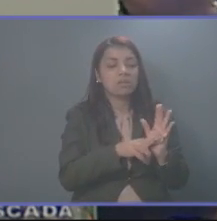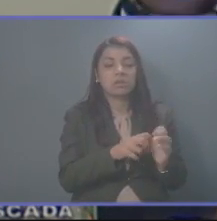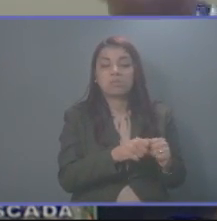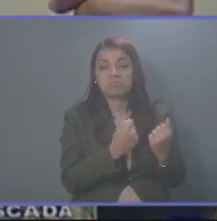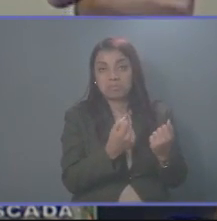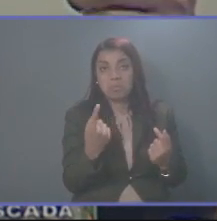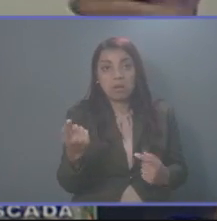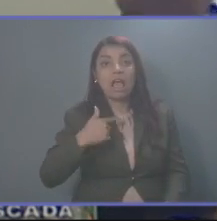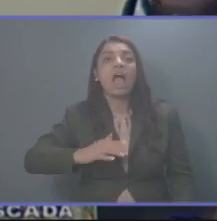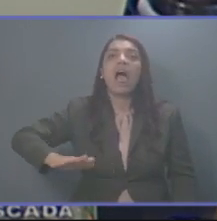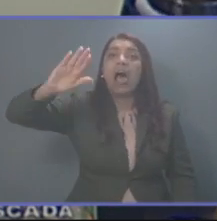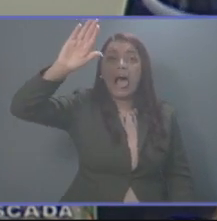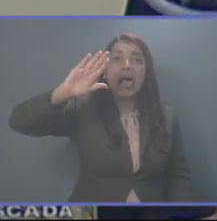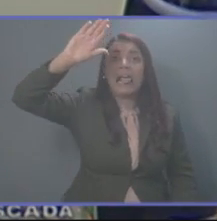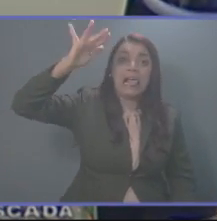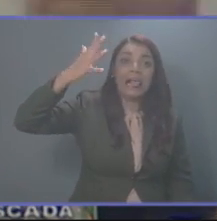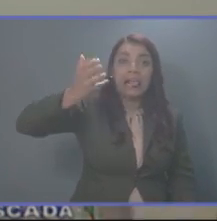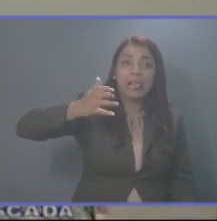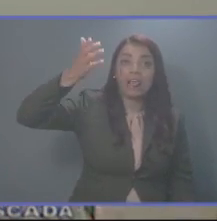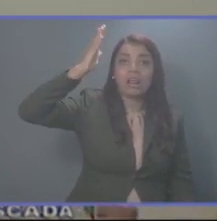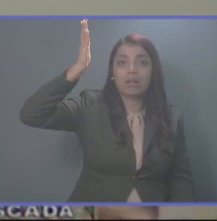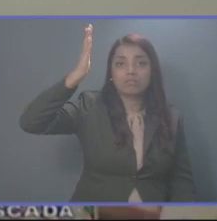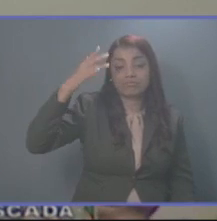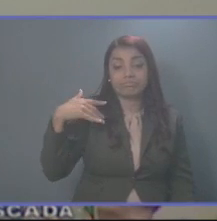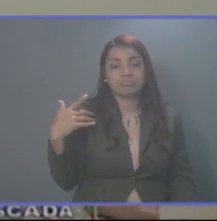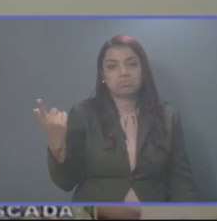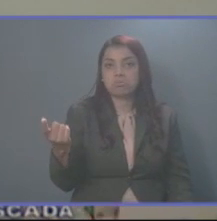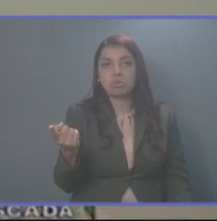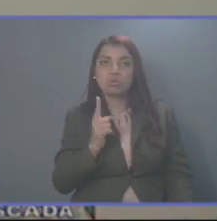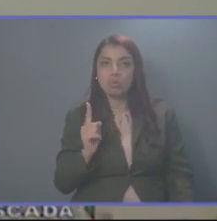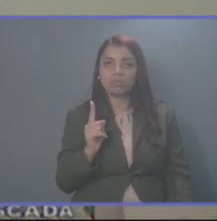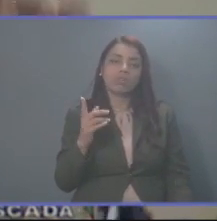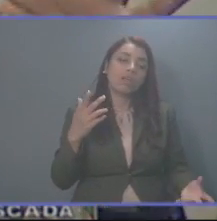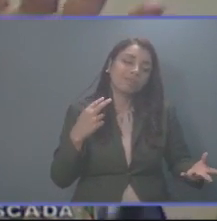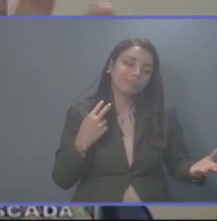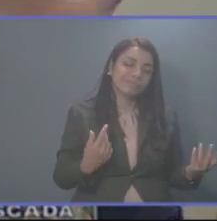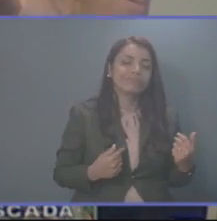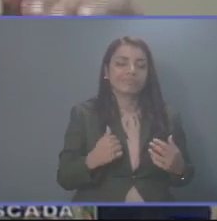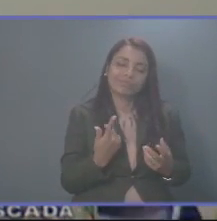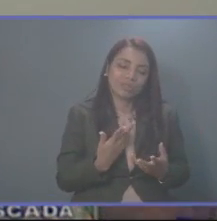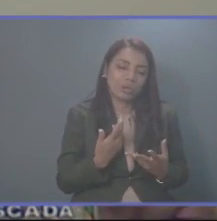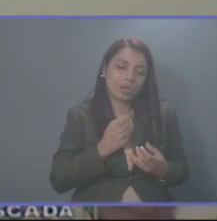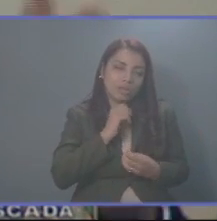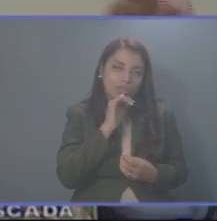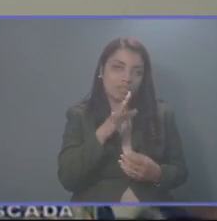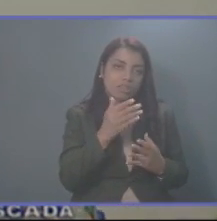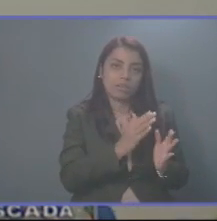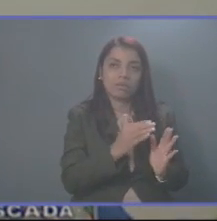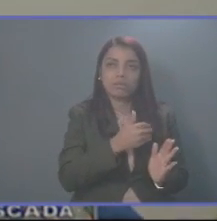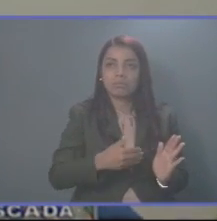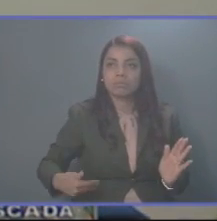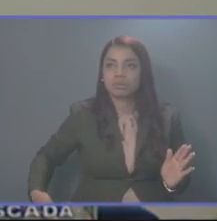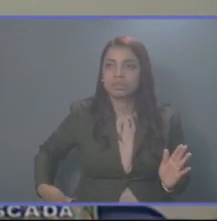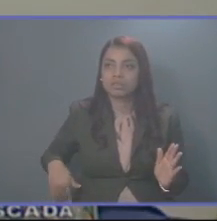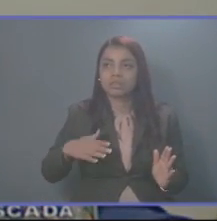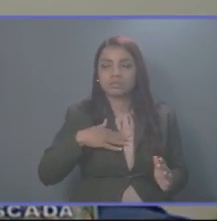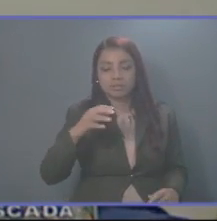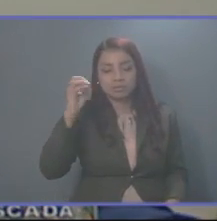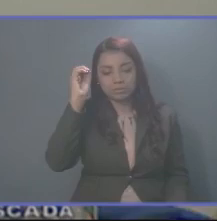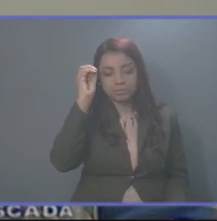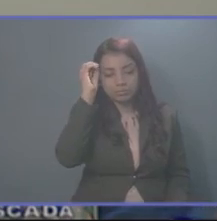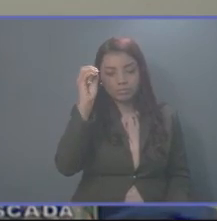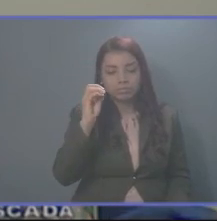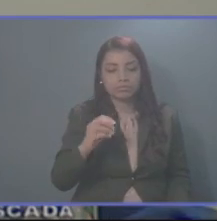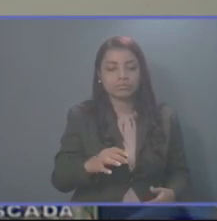no permitir la discusión del dictamen en la que muchos diputados habíamos solicitado la palabra. Así es que solo por el orden, presidente, quería dejar planteada mi postura al